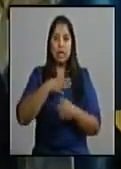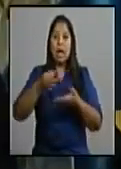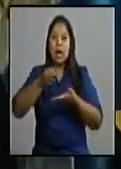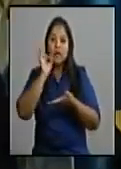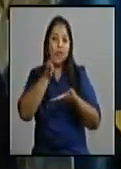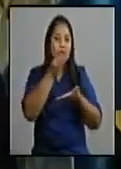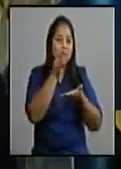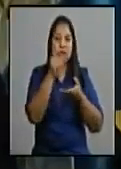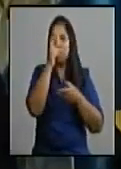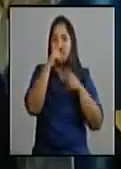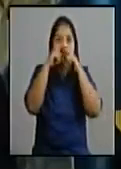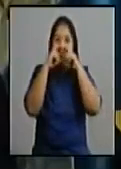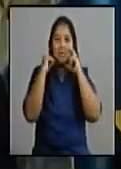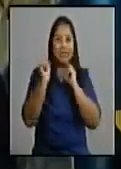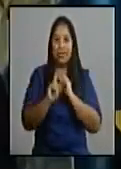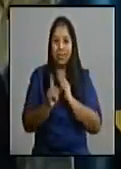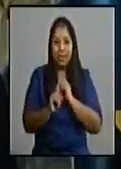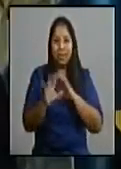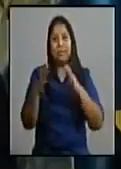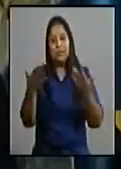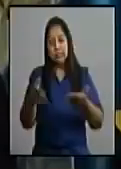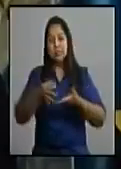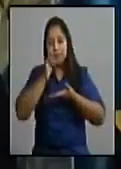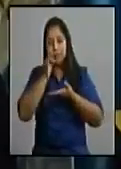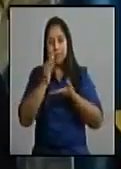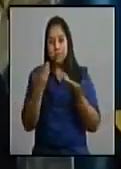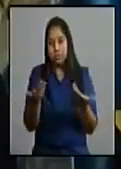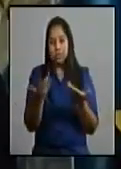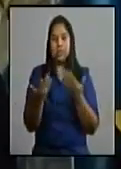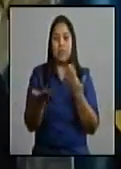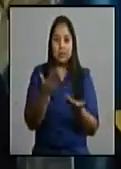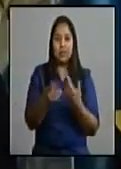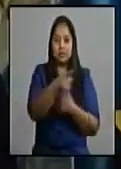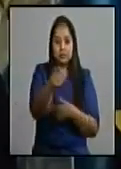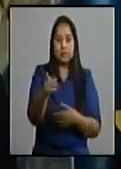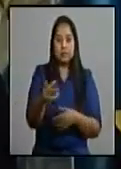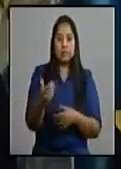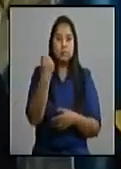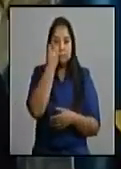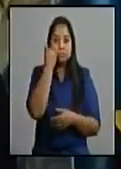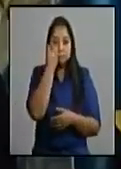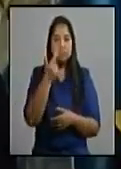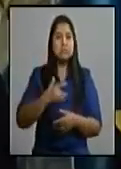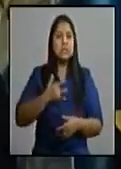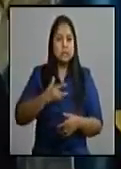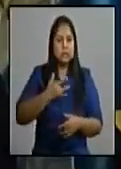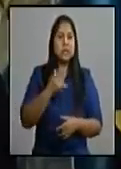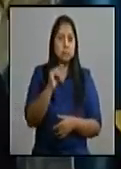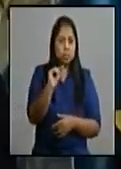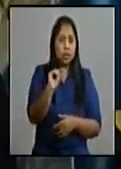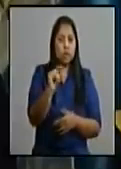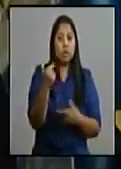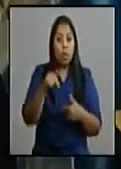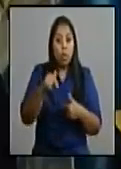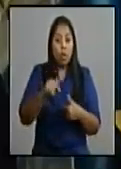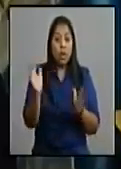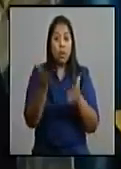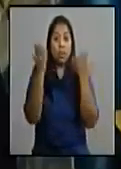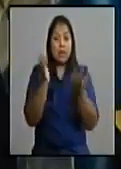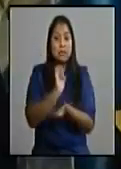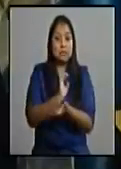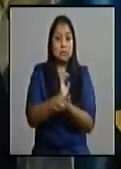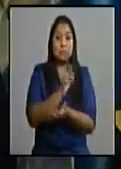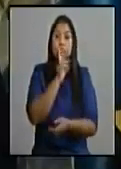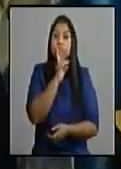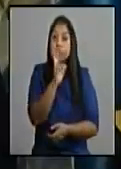lógicamente sin mascarillas, tomando una taza de café. Él se siente con síntomas, estamos a la espera de la mañana que le den